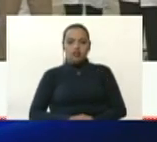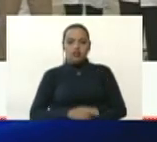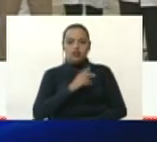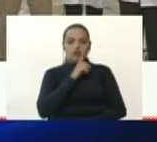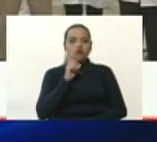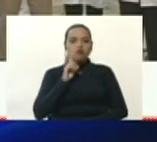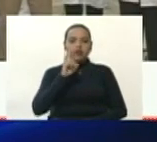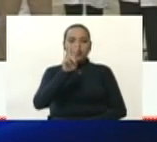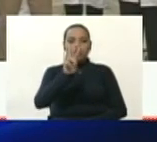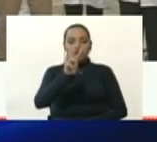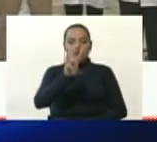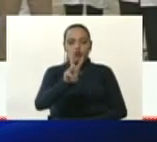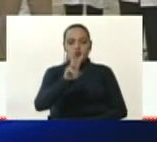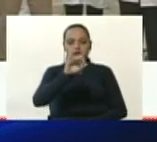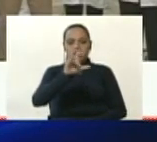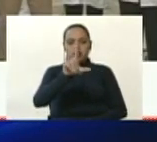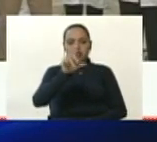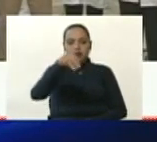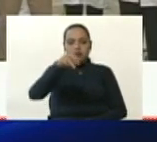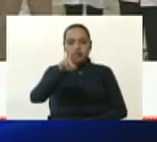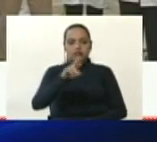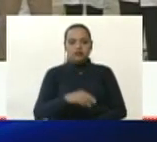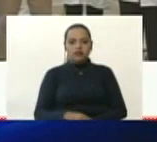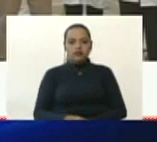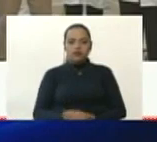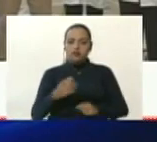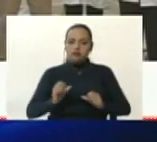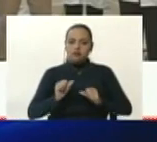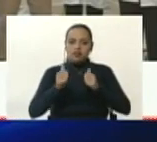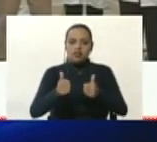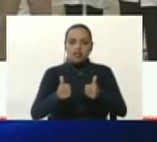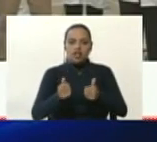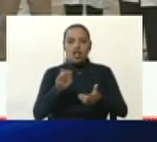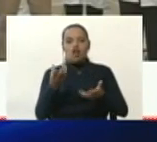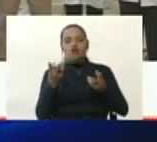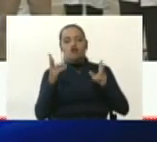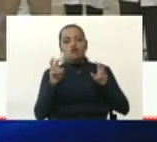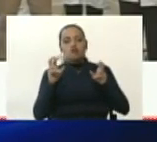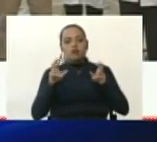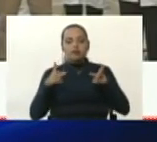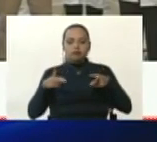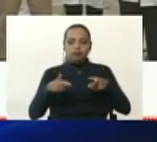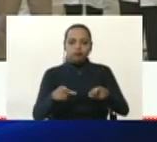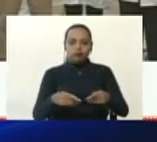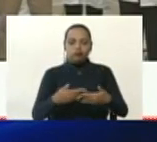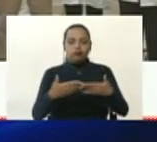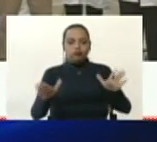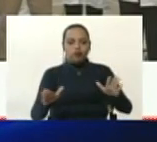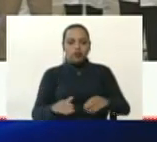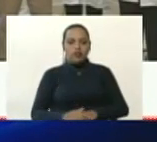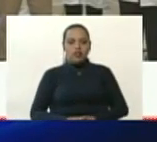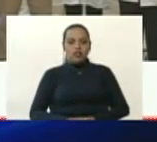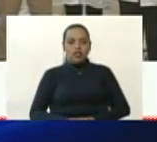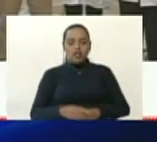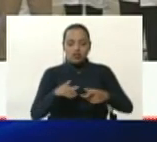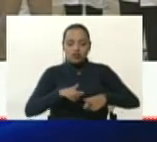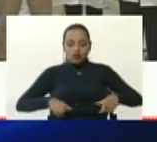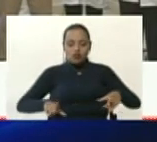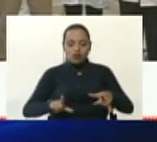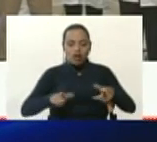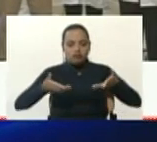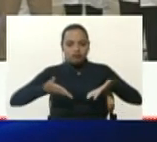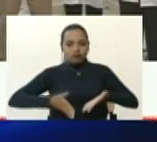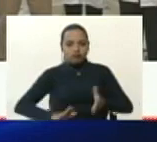Wilmer Delgado. Vamos a proceder a la reinauguración de la unidad de terapia intensiva neonatal del Hospital General